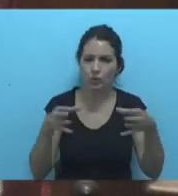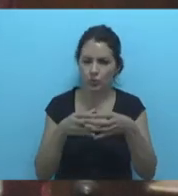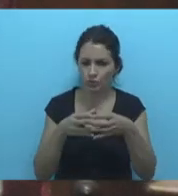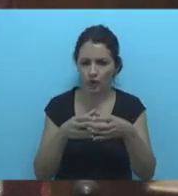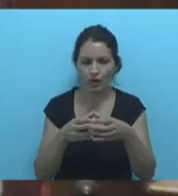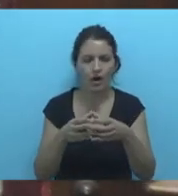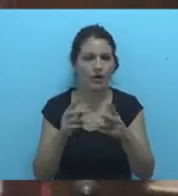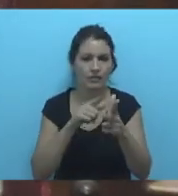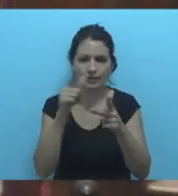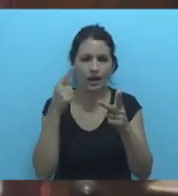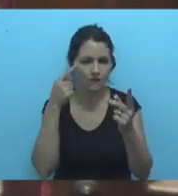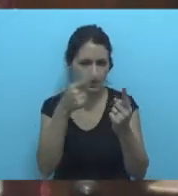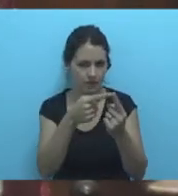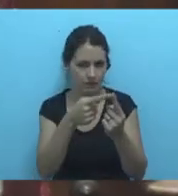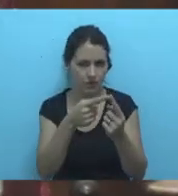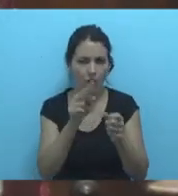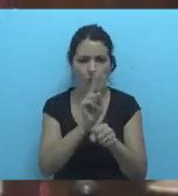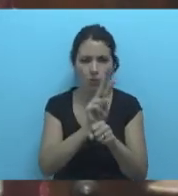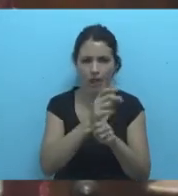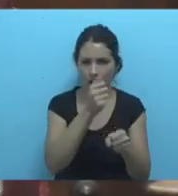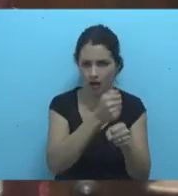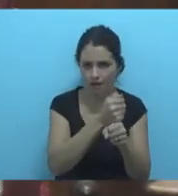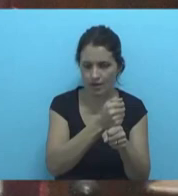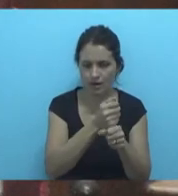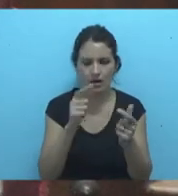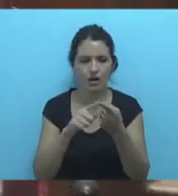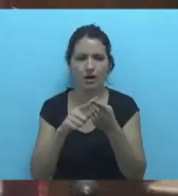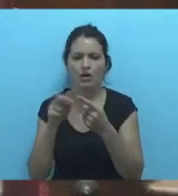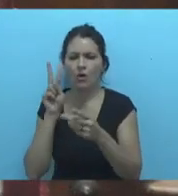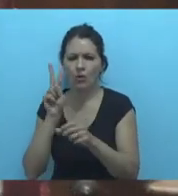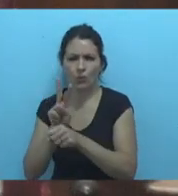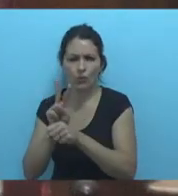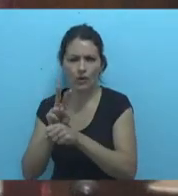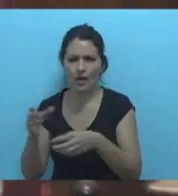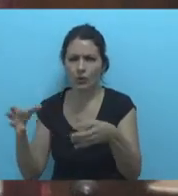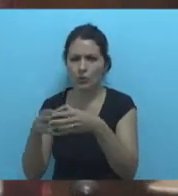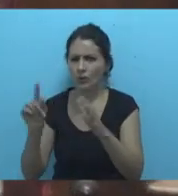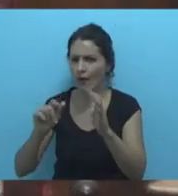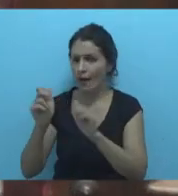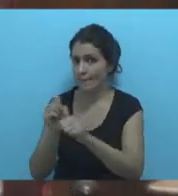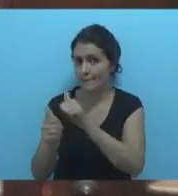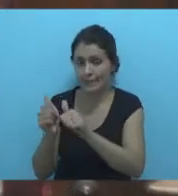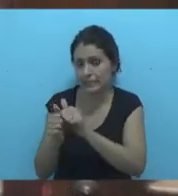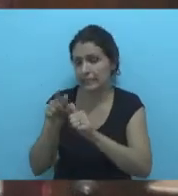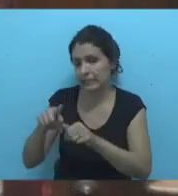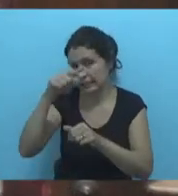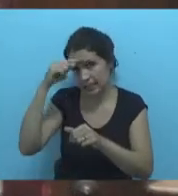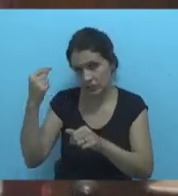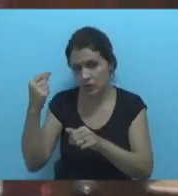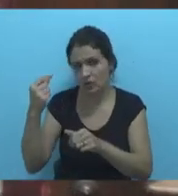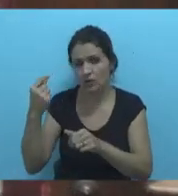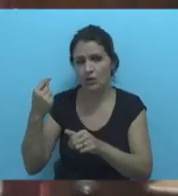defender a los laburantes, defender la empresa que siga siendo nacional o en su gran mayoría y que podamos saber a dónde fueron los dineros públicos, porque la